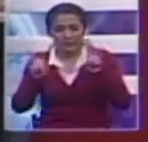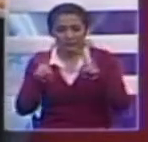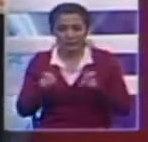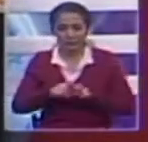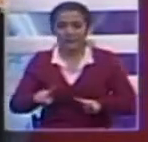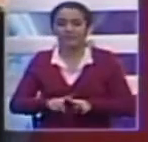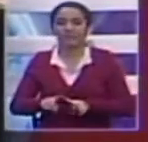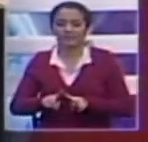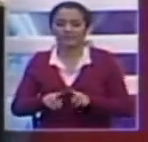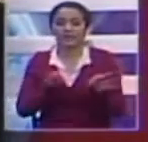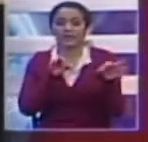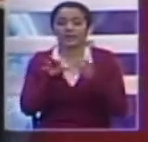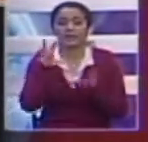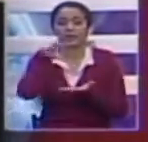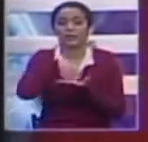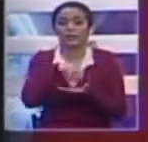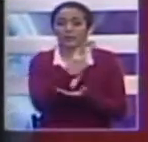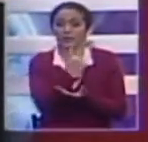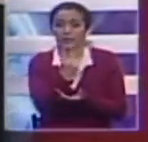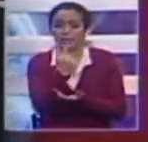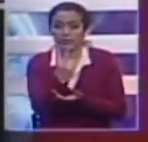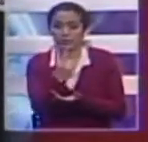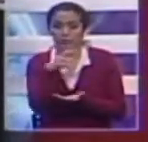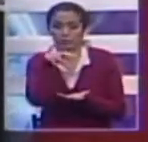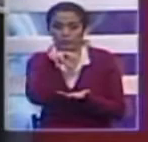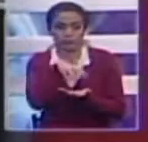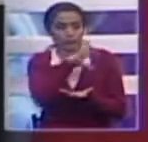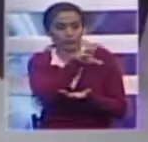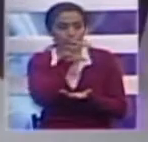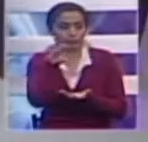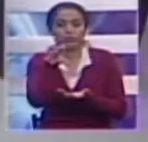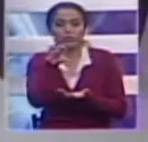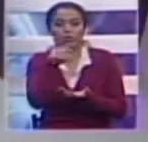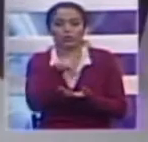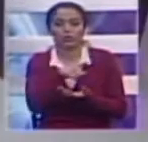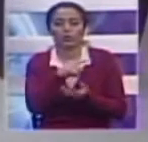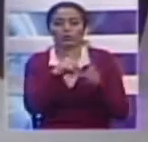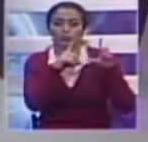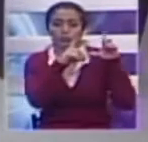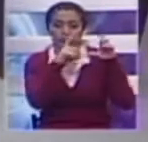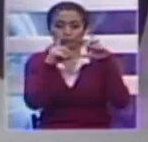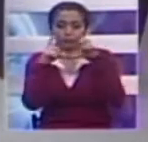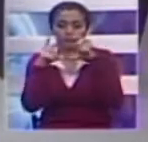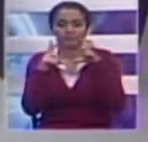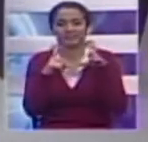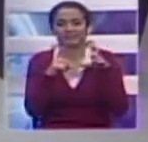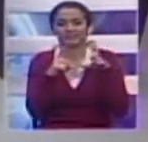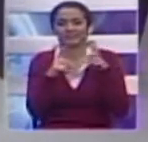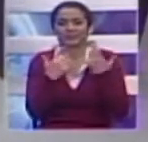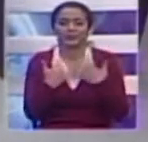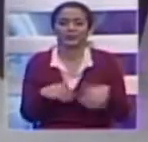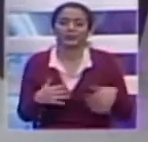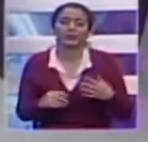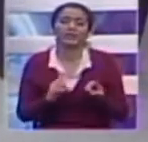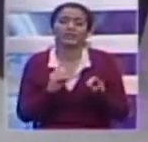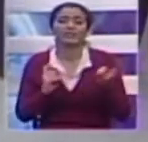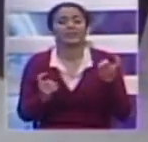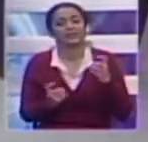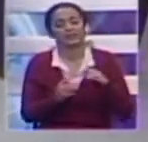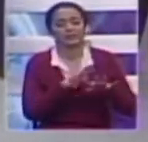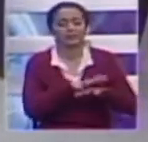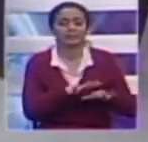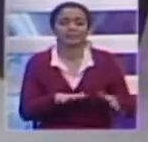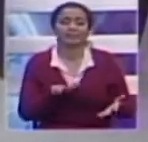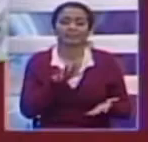provincias. Son imágenes después del terremoto que, bueno, gracias a Dios, la naturaleza pues ha sido bendecida y